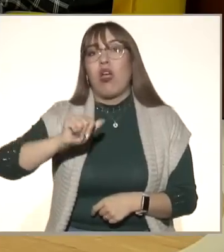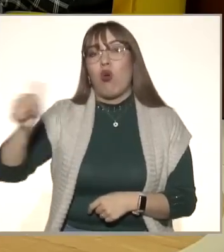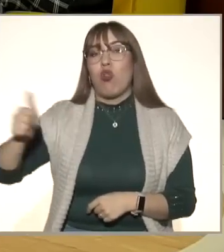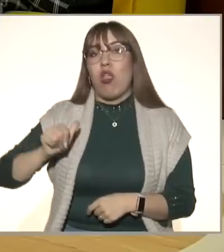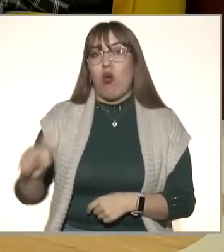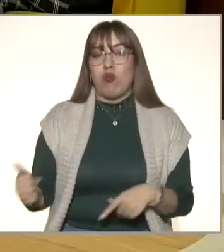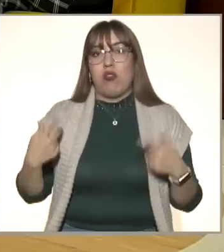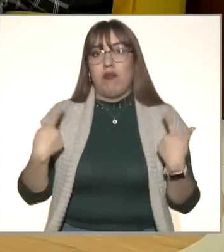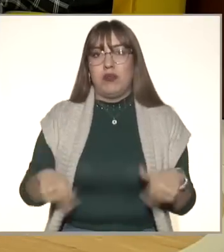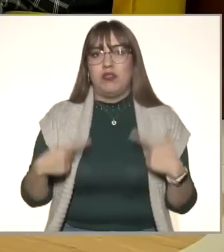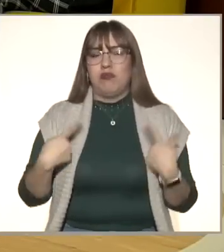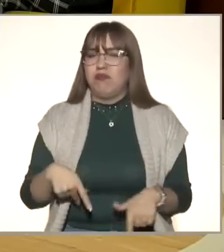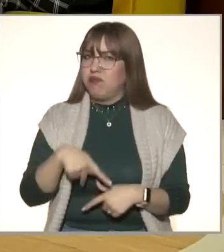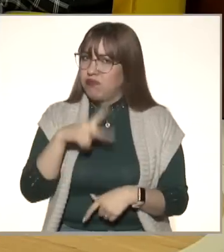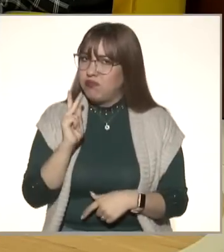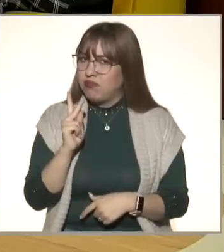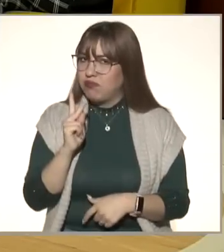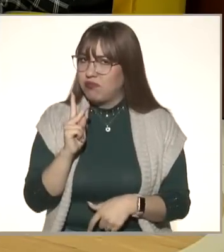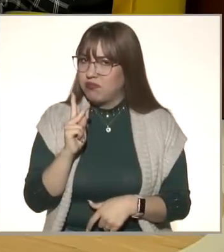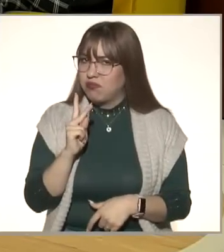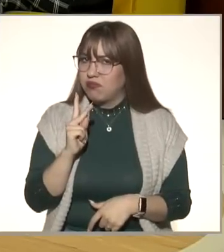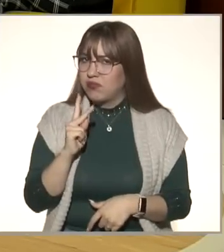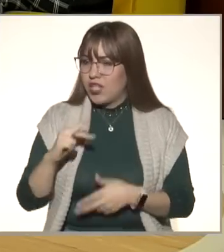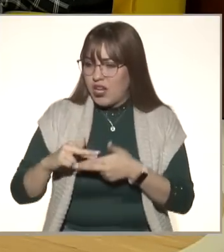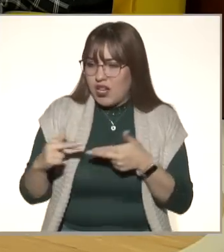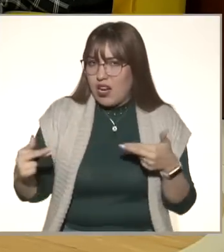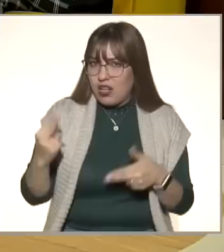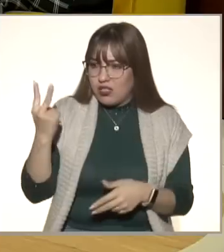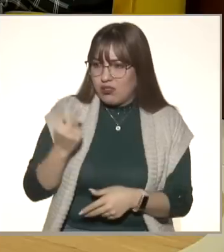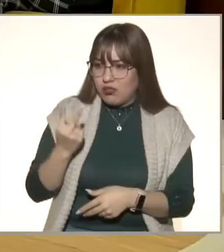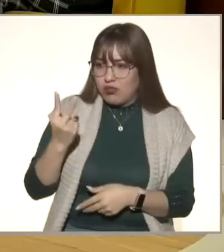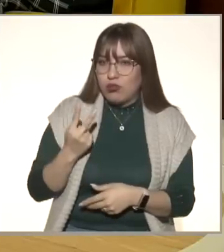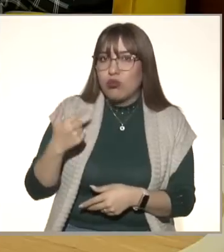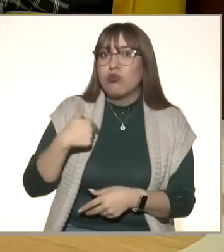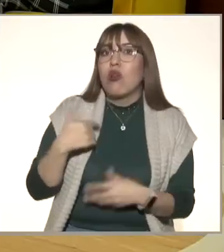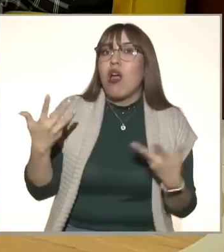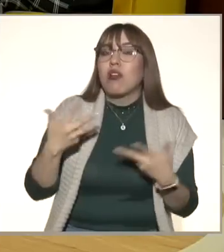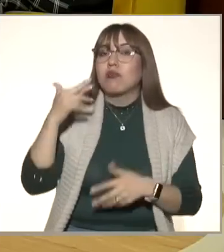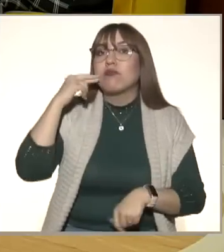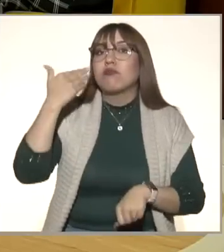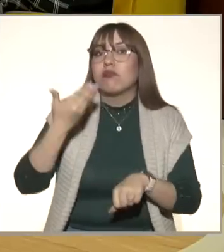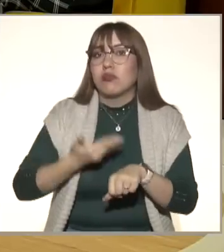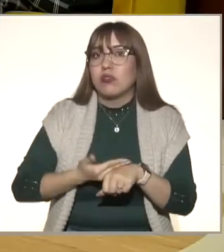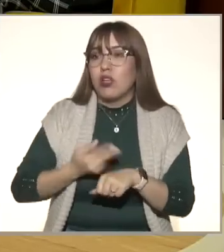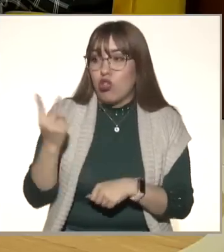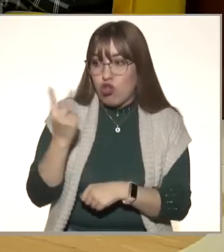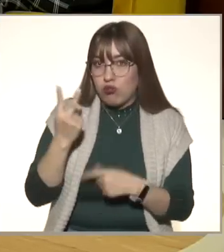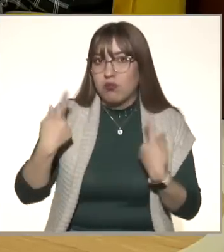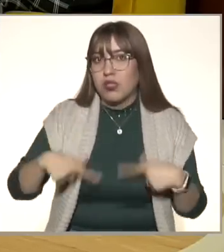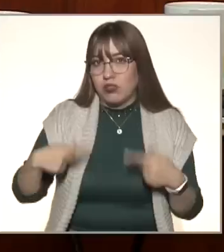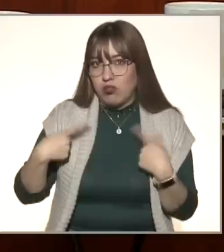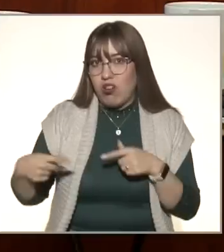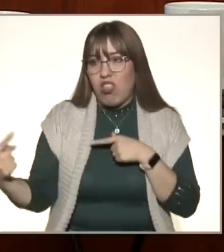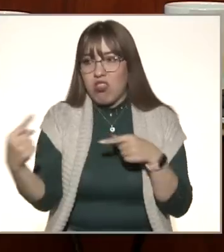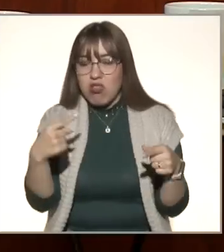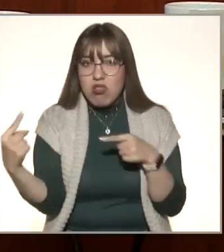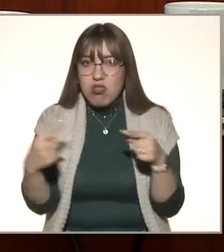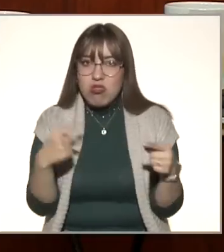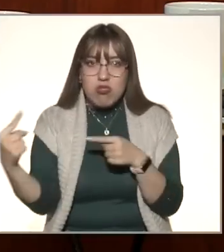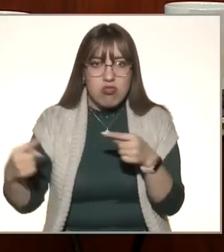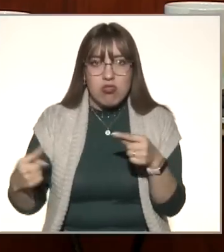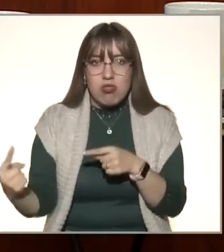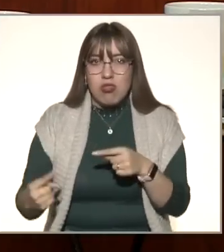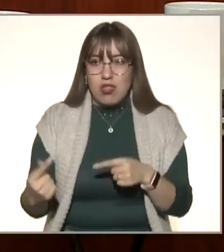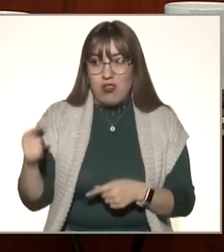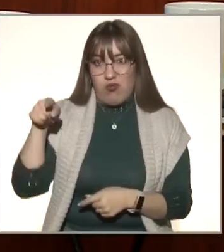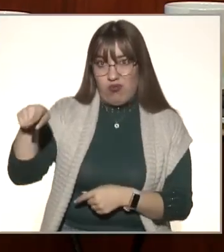ver qué es lo que yo hago para que esto se siga dando, porque se requieren 2 para pelear, 2 para cachar las indirectas